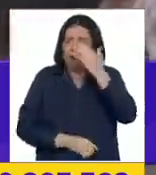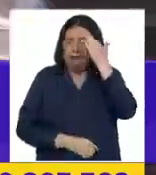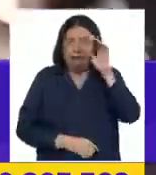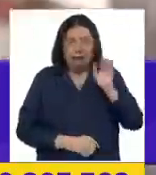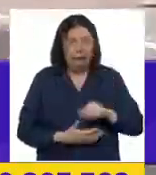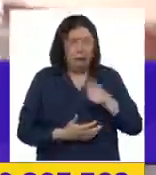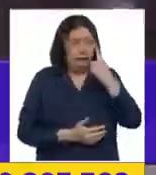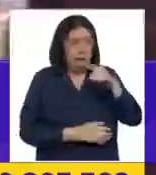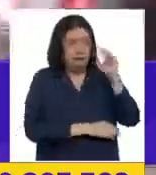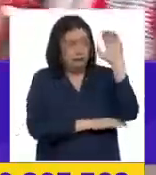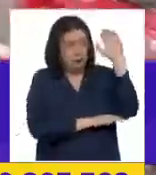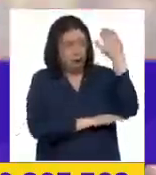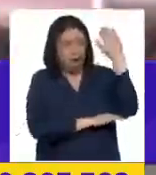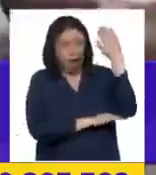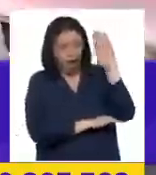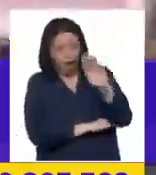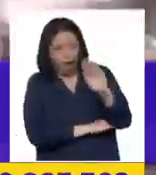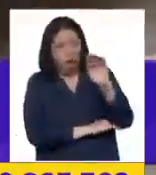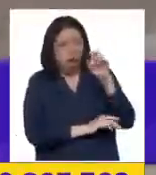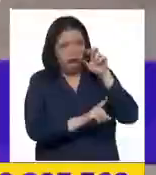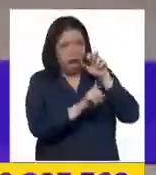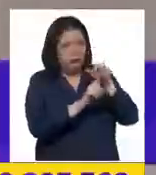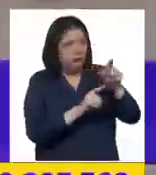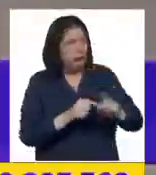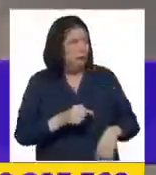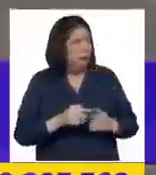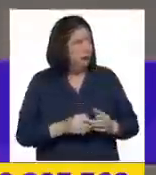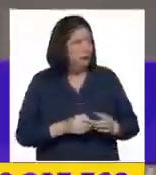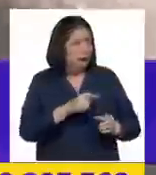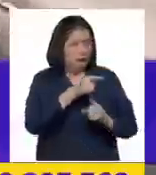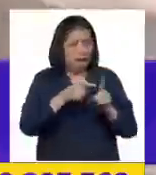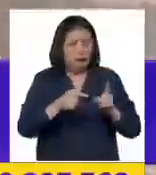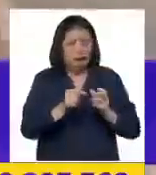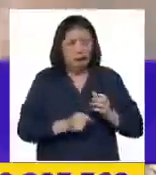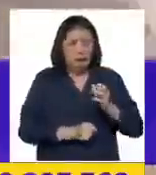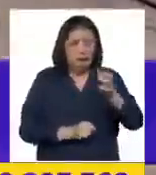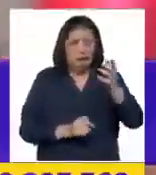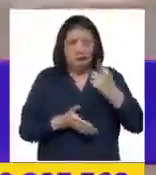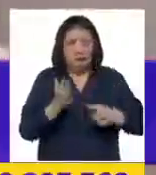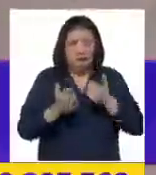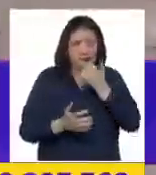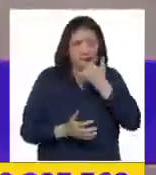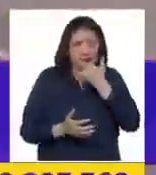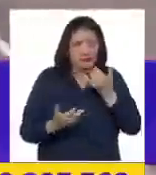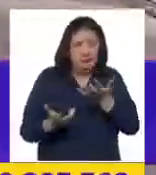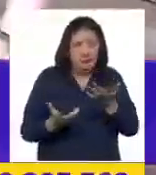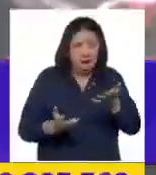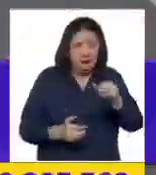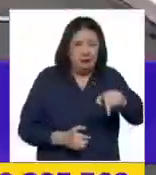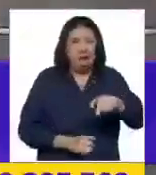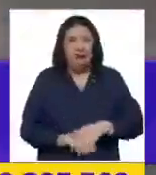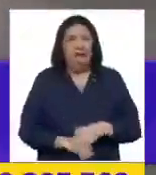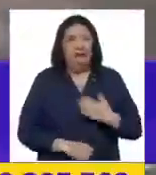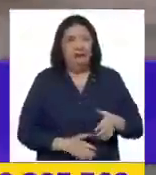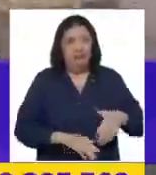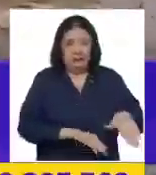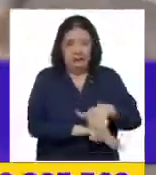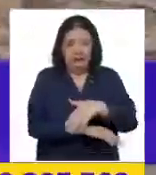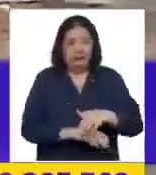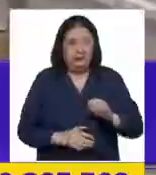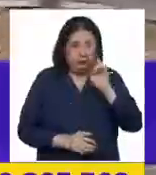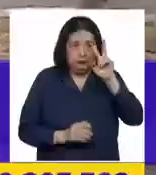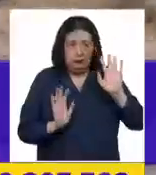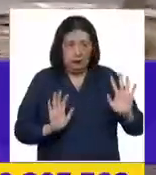Yendo el poste acá en la esquina, estamos a media cuadra de lo que está ocurriendo exactamente en la avenida Perú. Hasta acá no